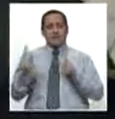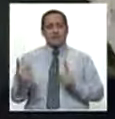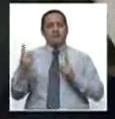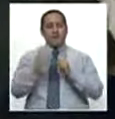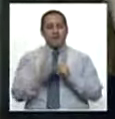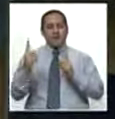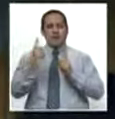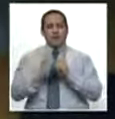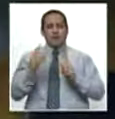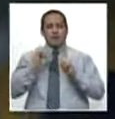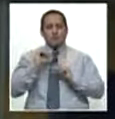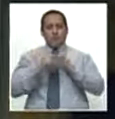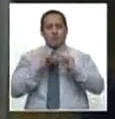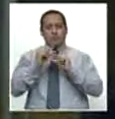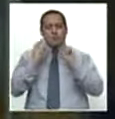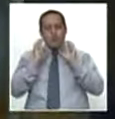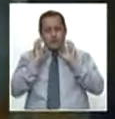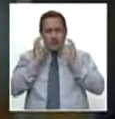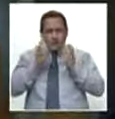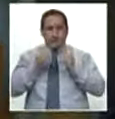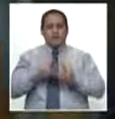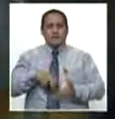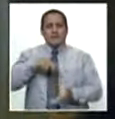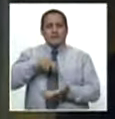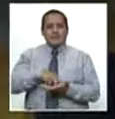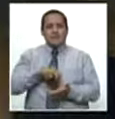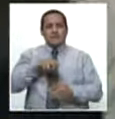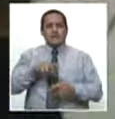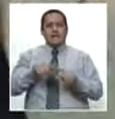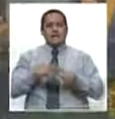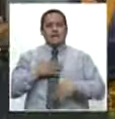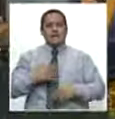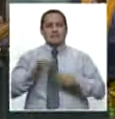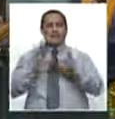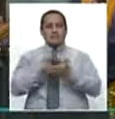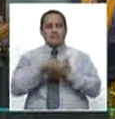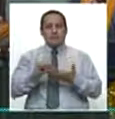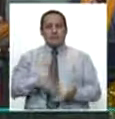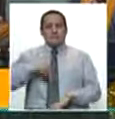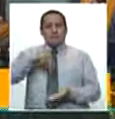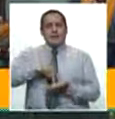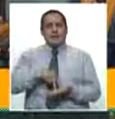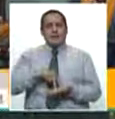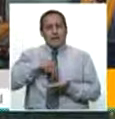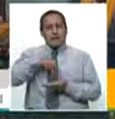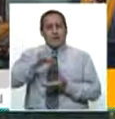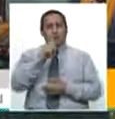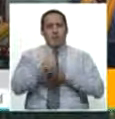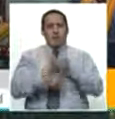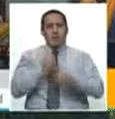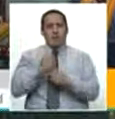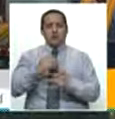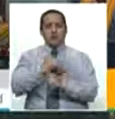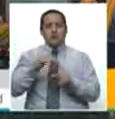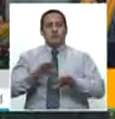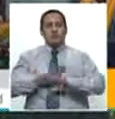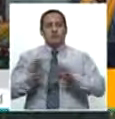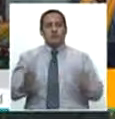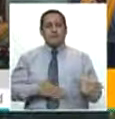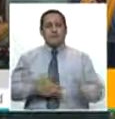Empezó a levantar la cabeza, a sentarse a los 6 meses, a pararse al año, a caminar. Y al año y medio estaba dejando los